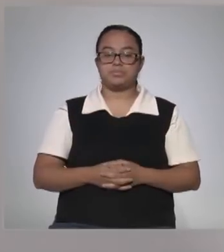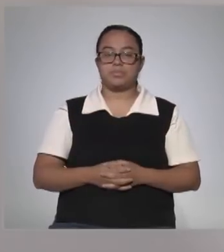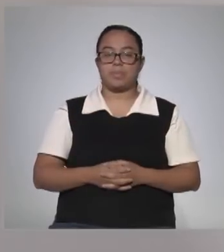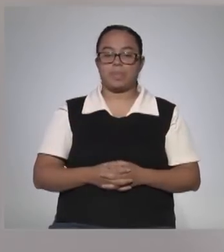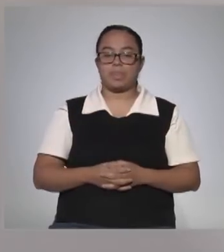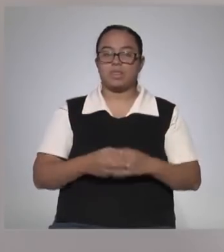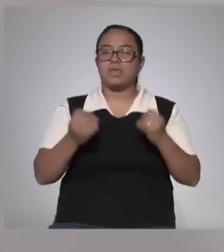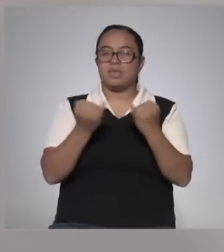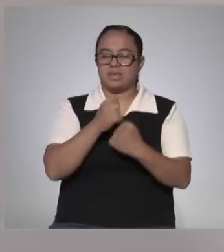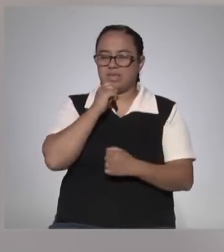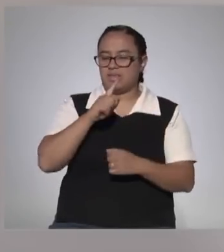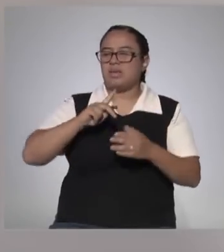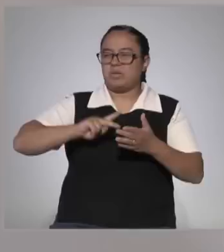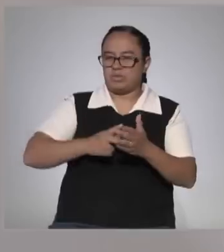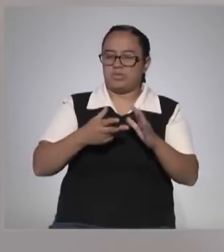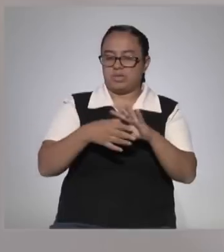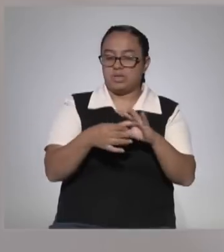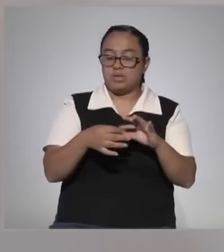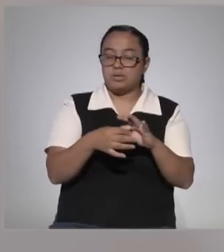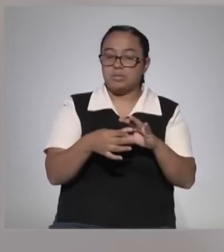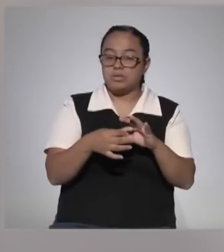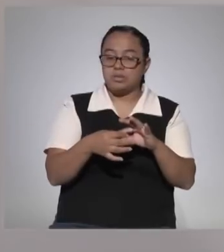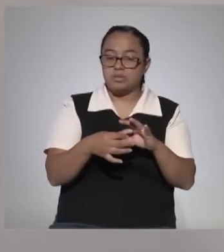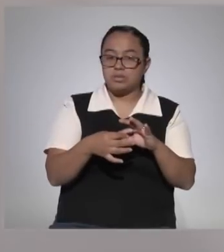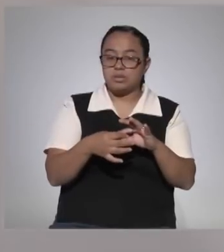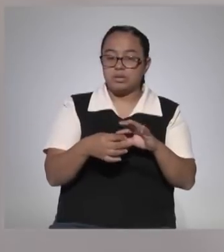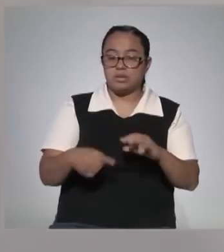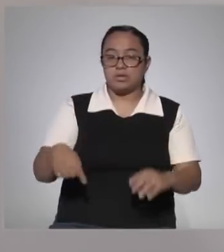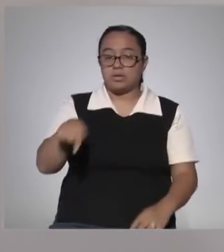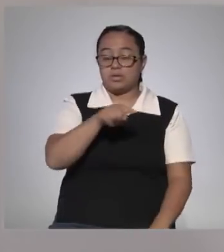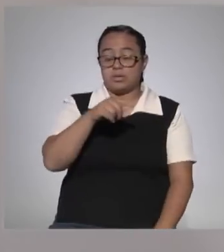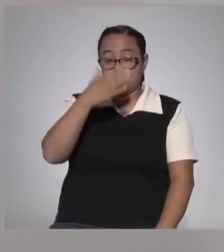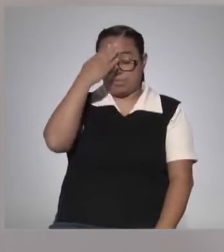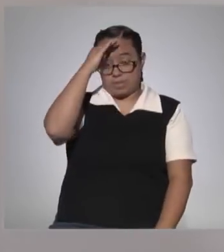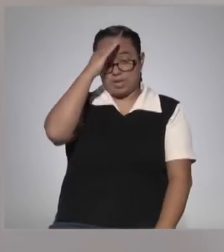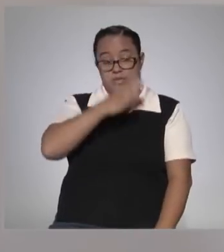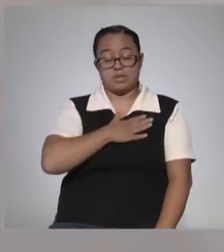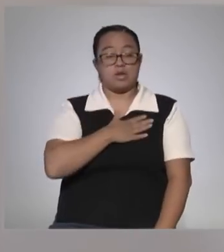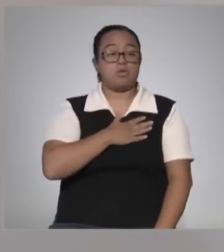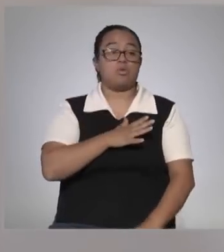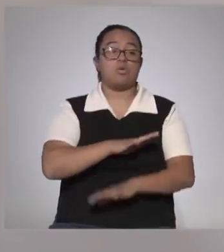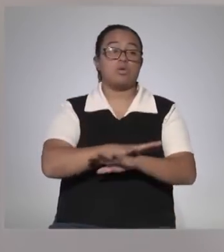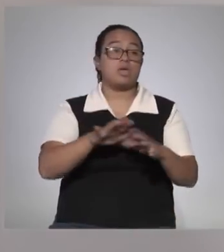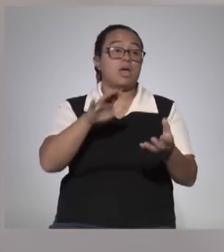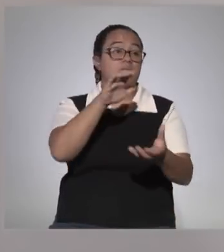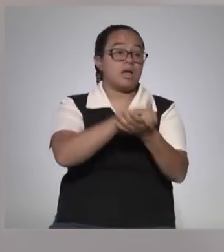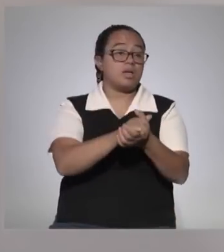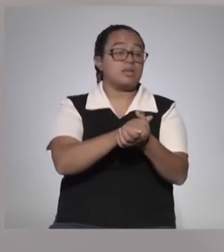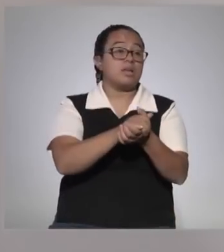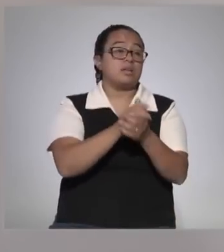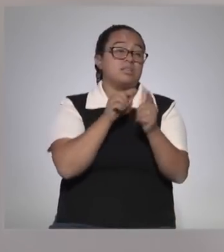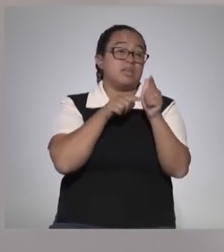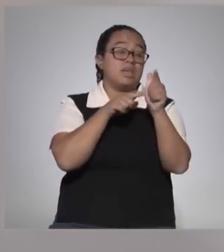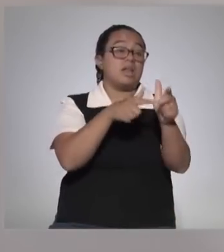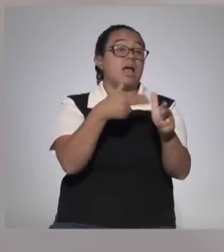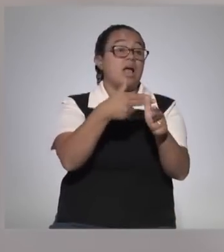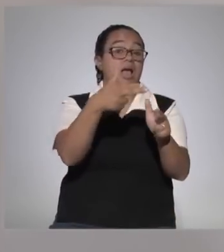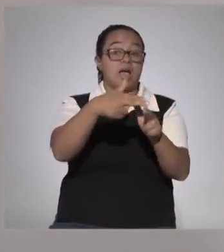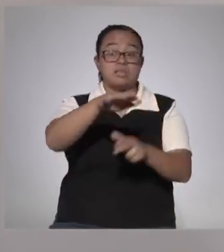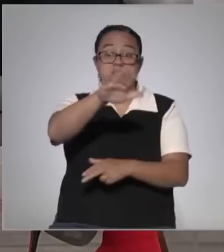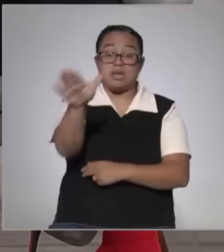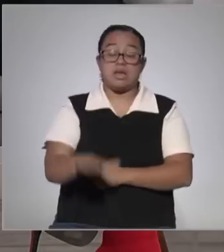caso, volviendo a lo que decíamos, ¿no? Tampoco, pues, llegar a la viudez no es tu única salida, ¿no? Hay una serie